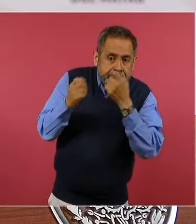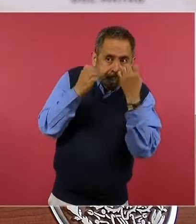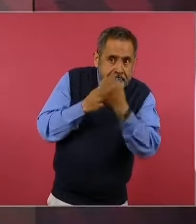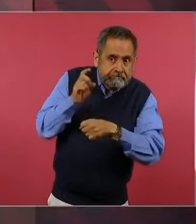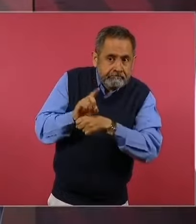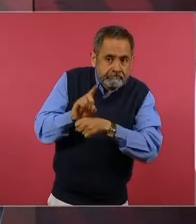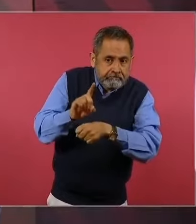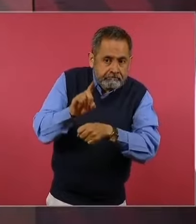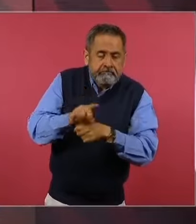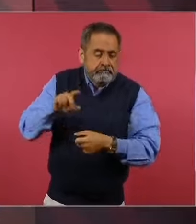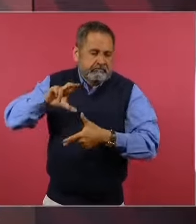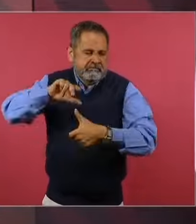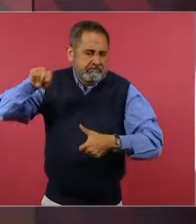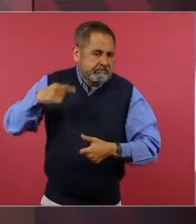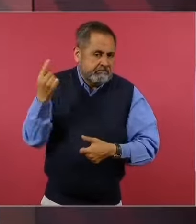todo lo relacionado. Afortunadamente,